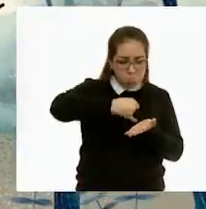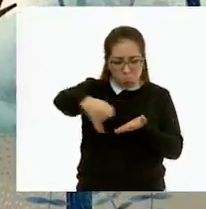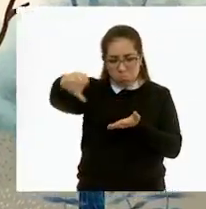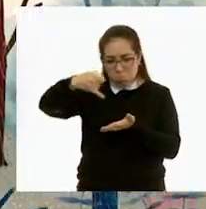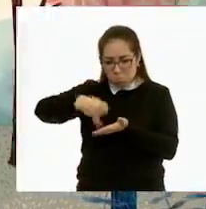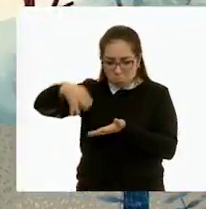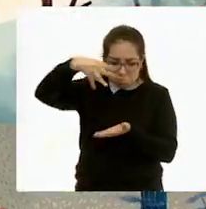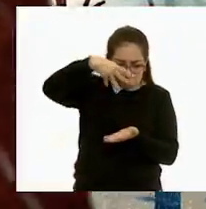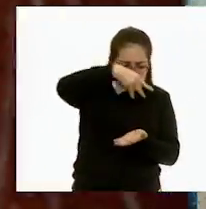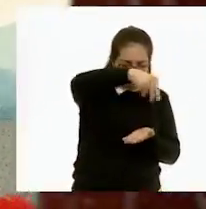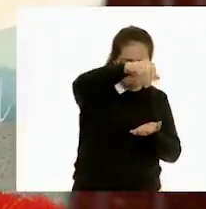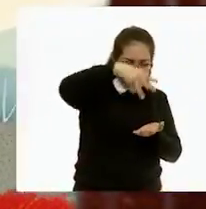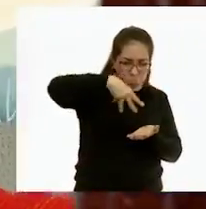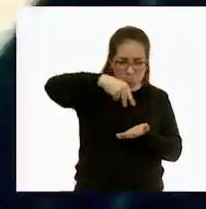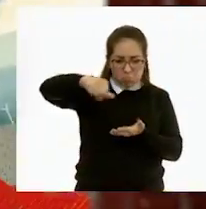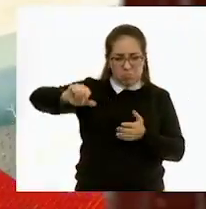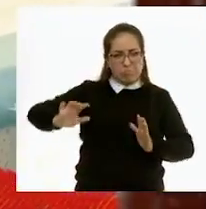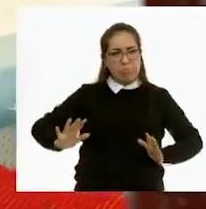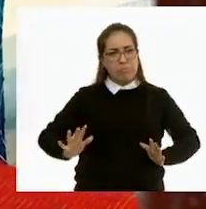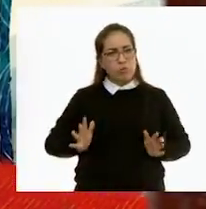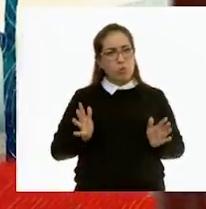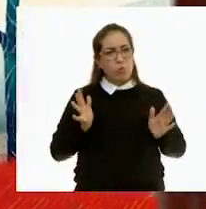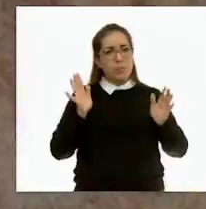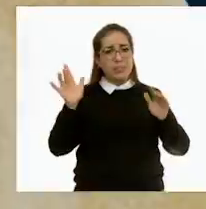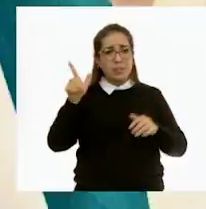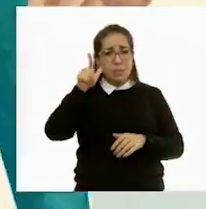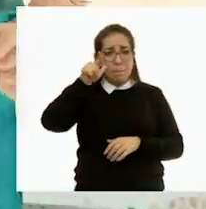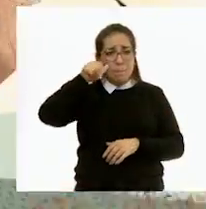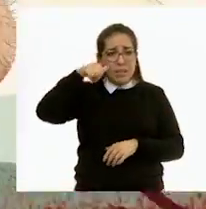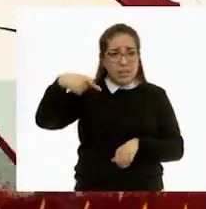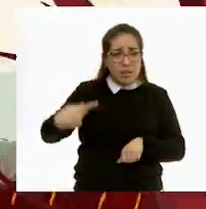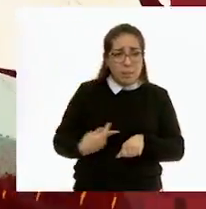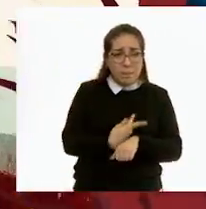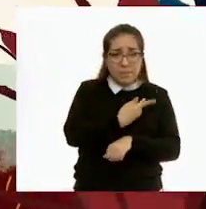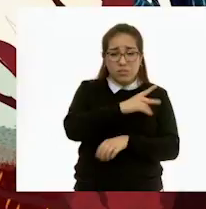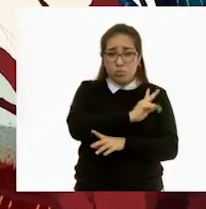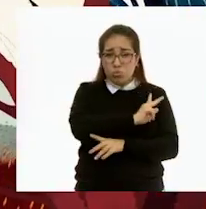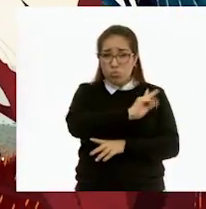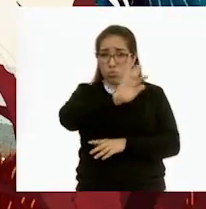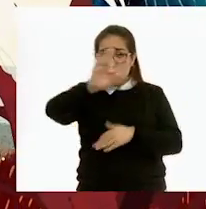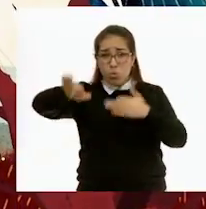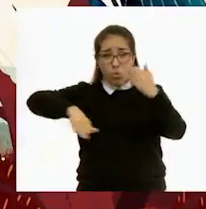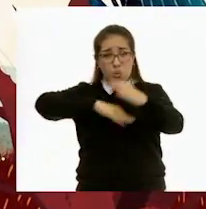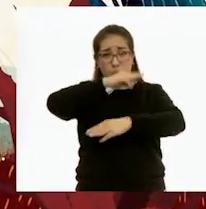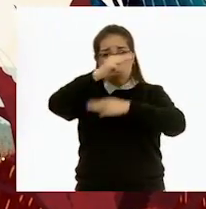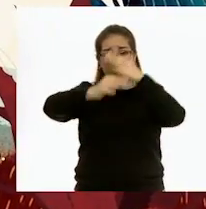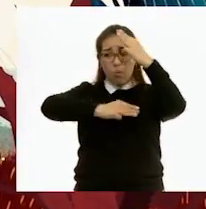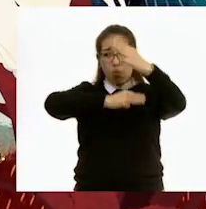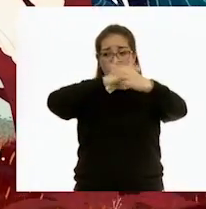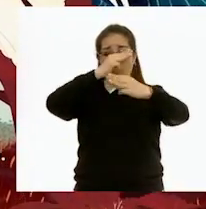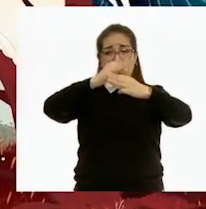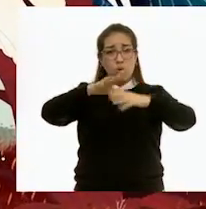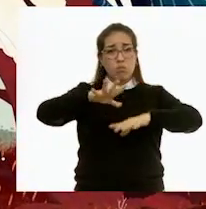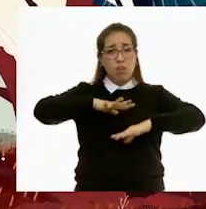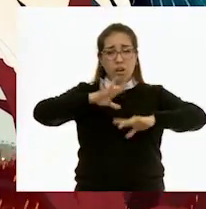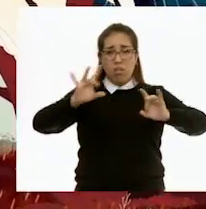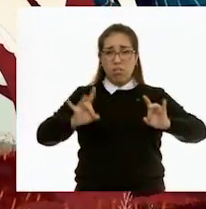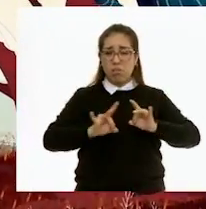o, tipilitzak icha, in elan in hikip, abal patal an alte, zakinikits